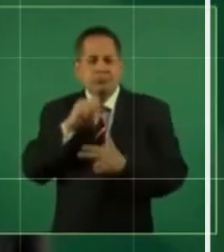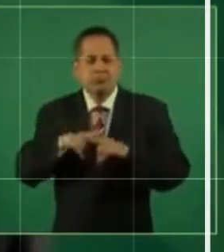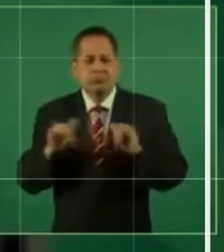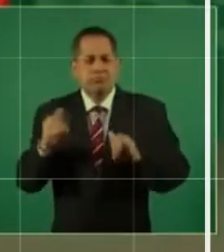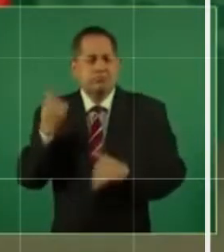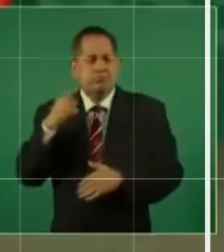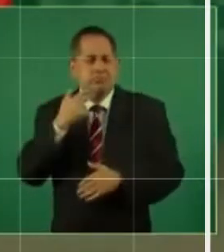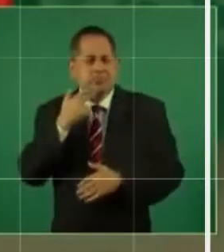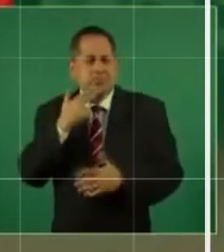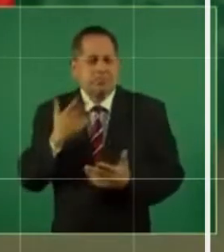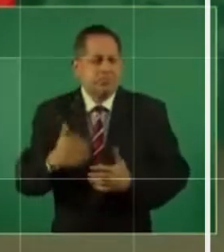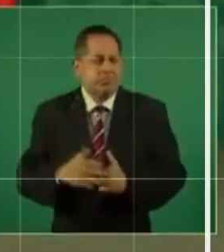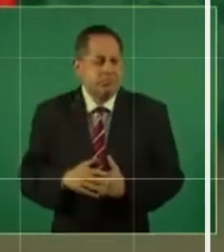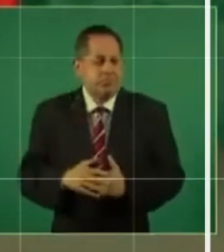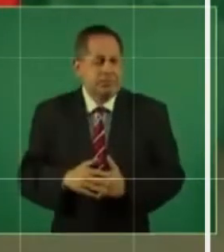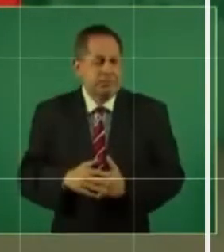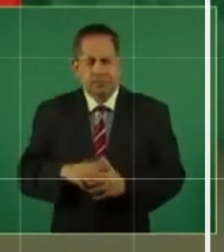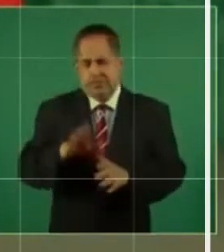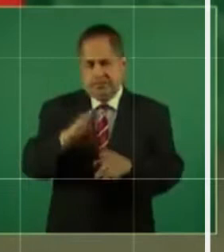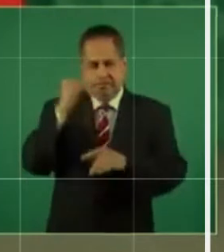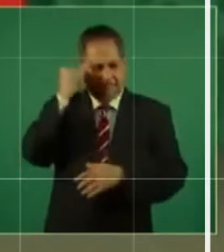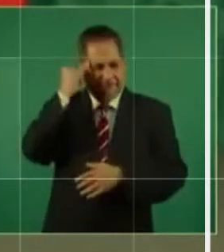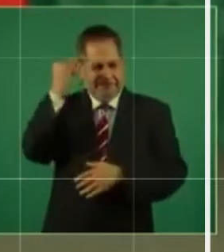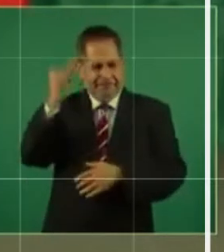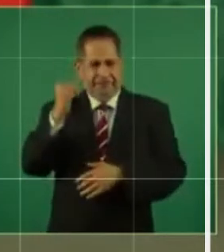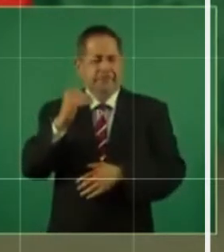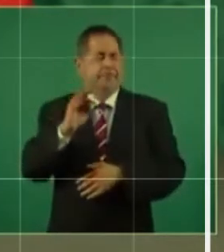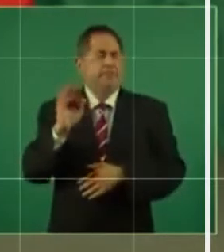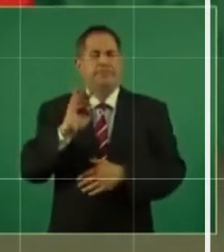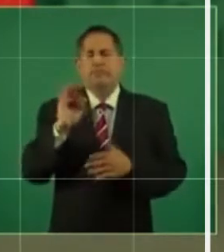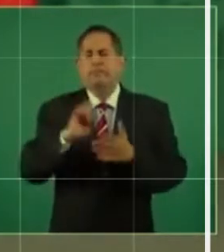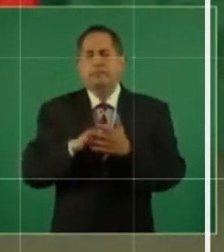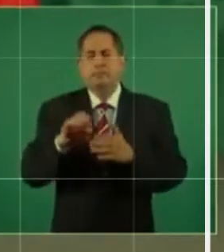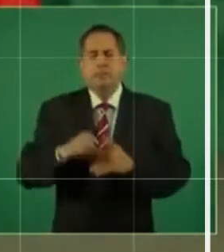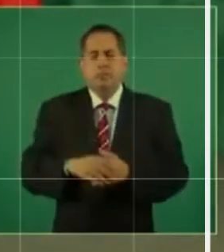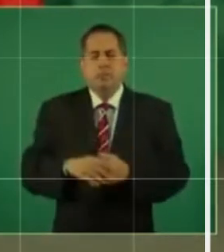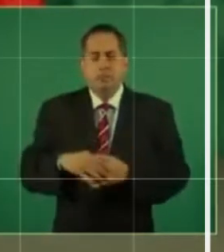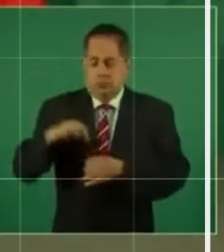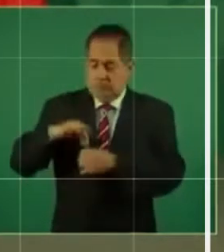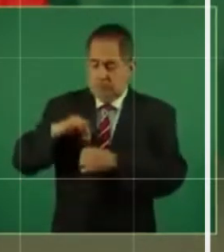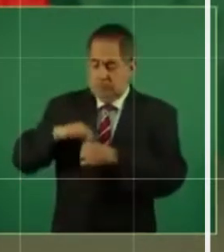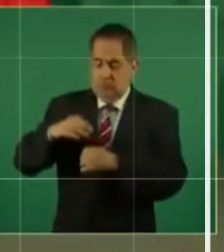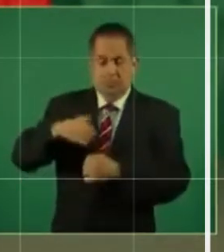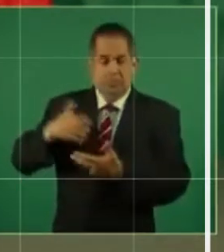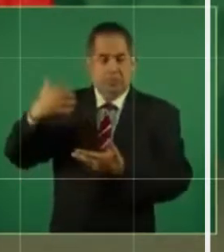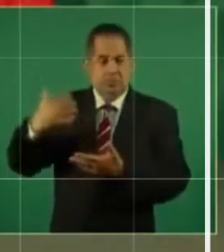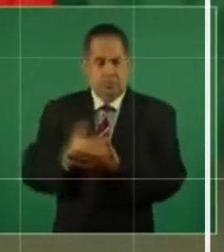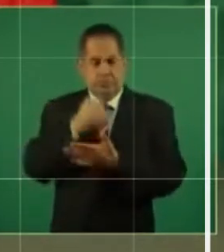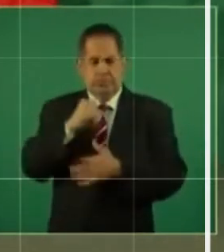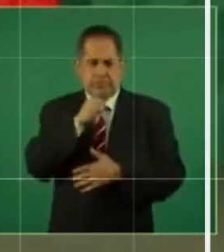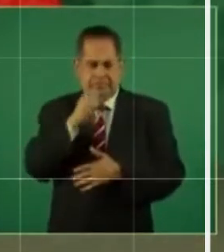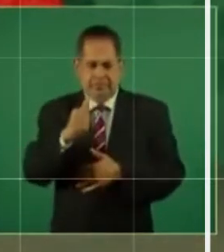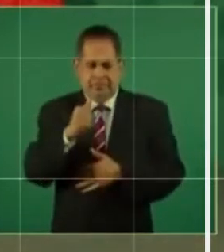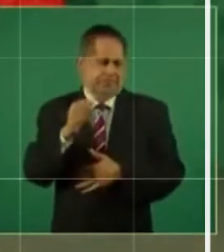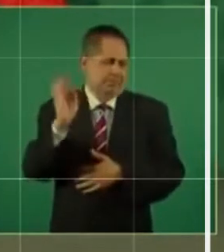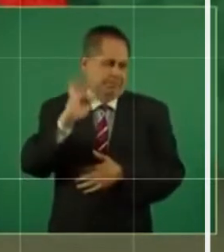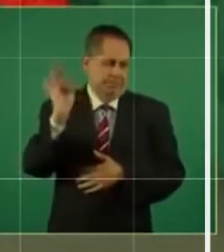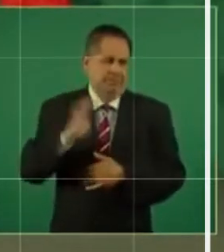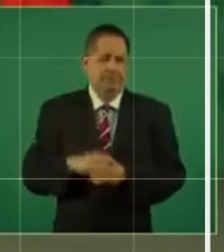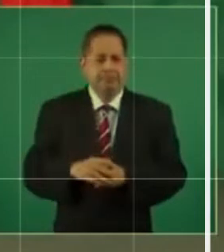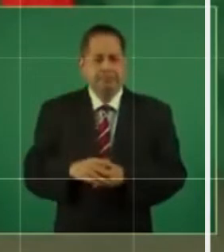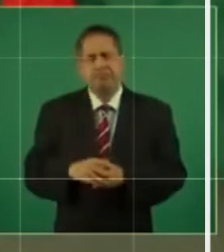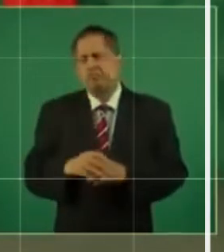imagínense que hubiese pasado si no hubiésemos ganado de